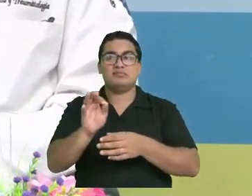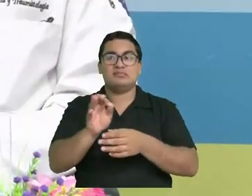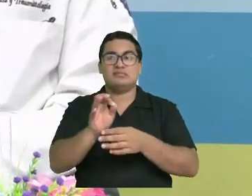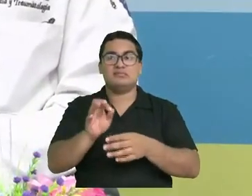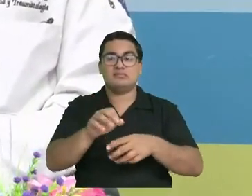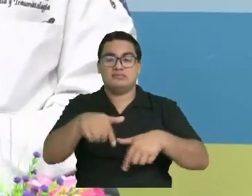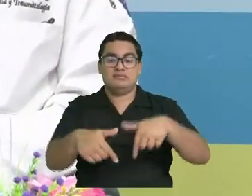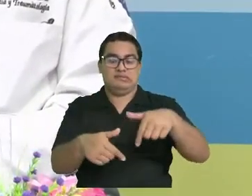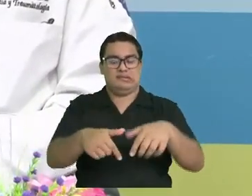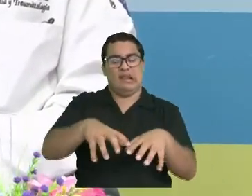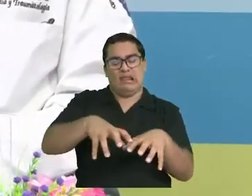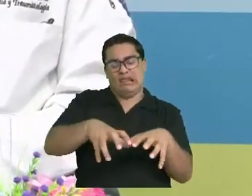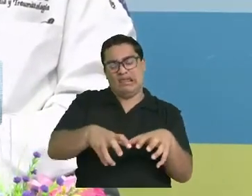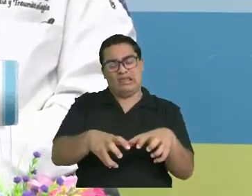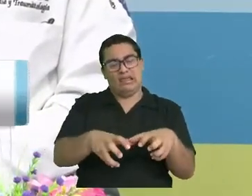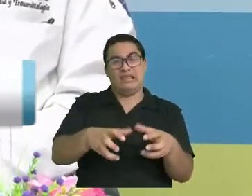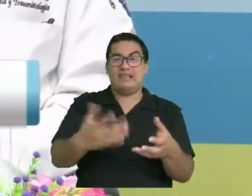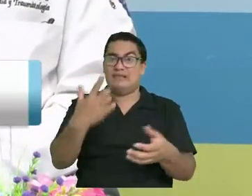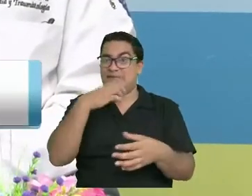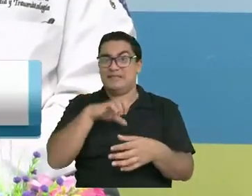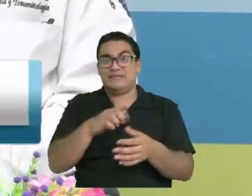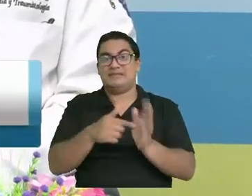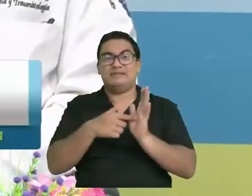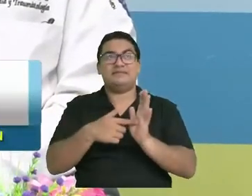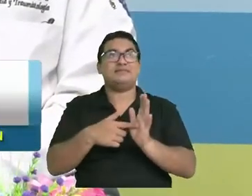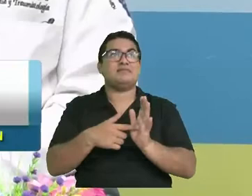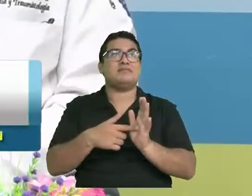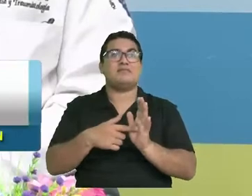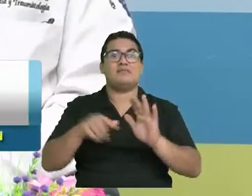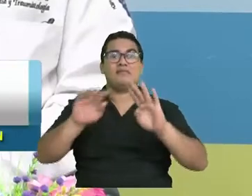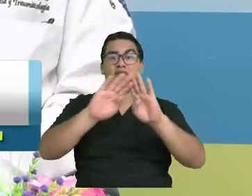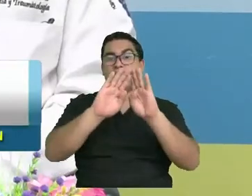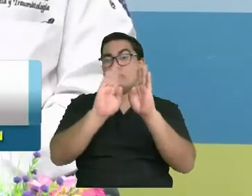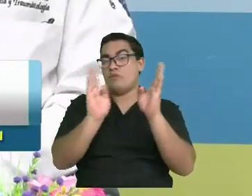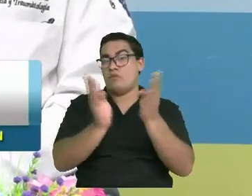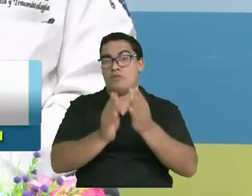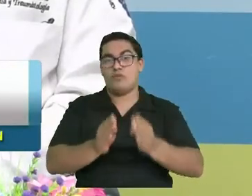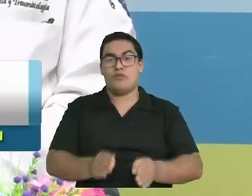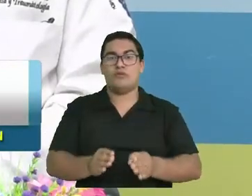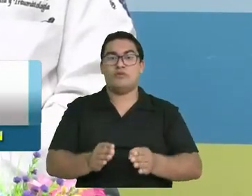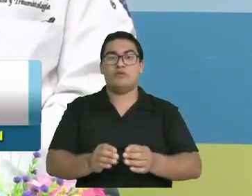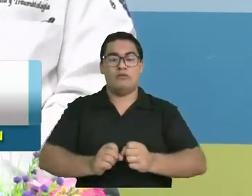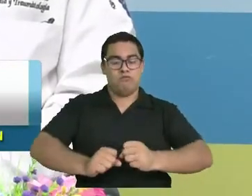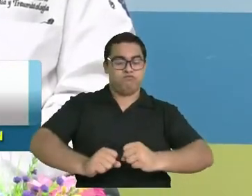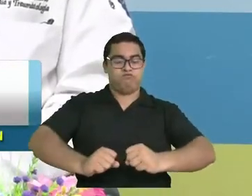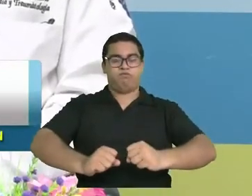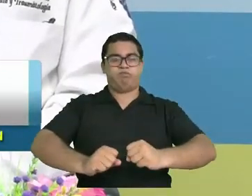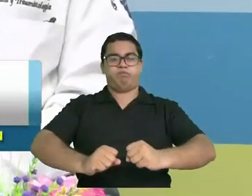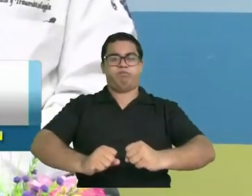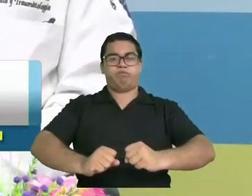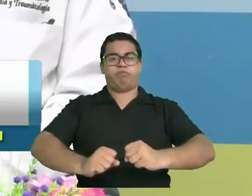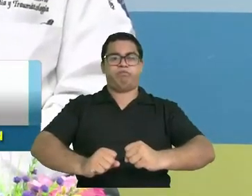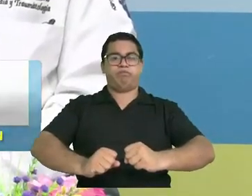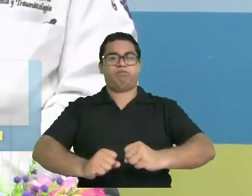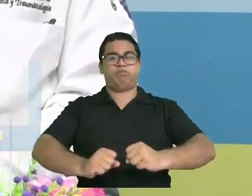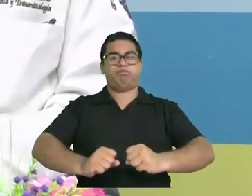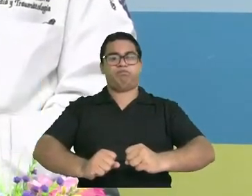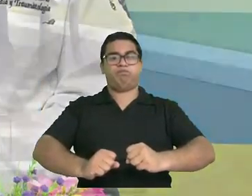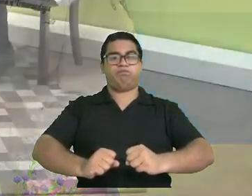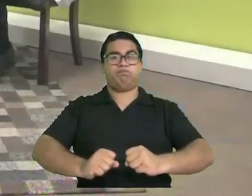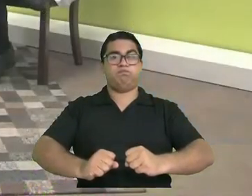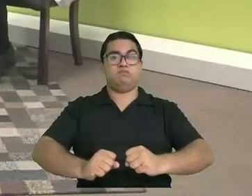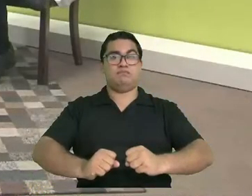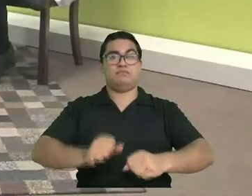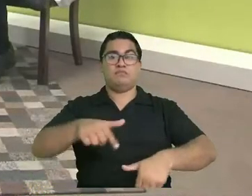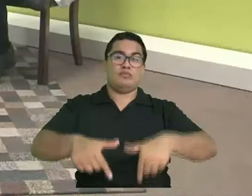y deforman más ese pie. Obviamente, por lógica, la mujer que es más gordita, más hermosa, más rellena,